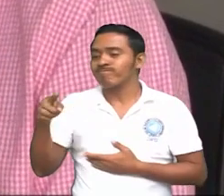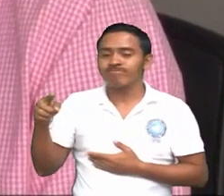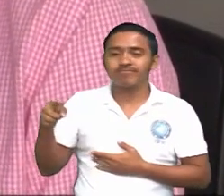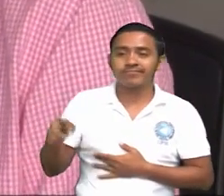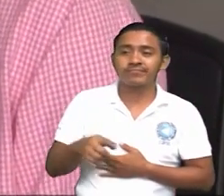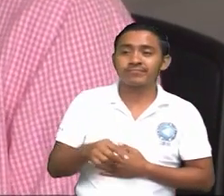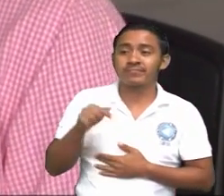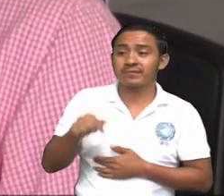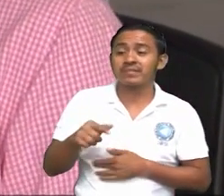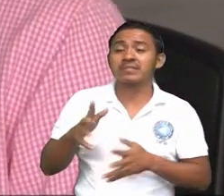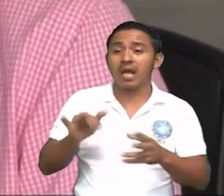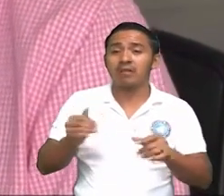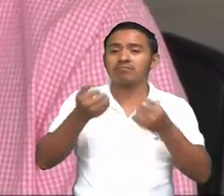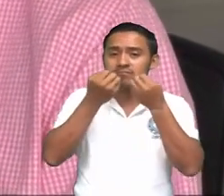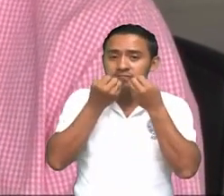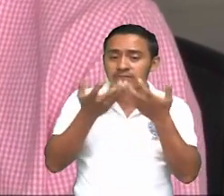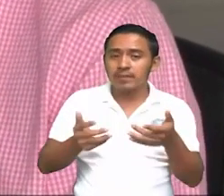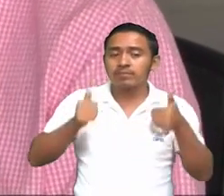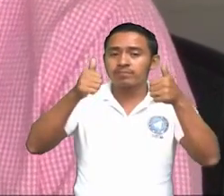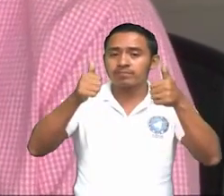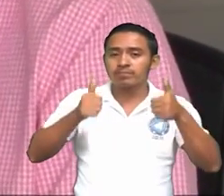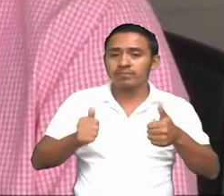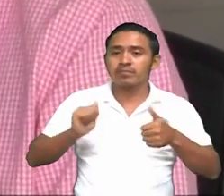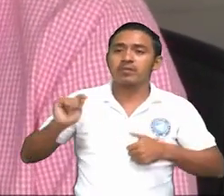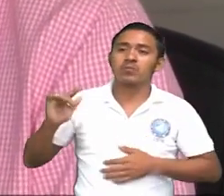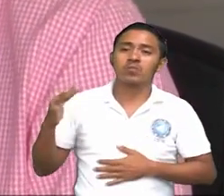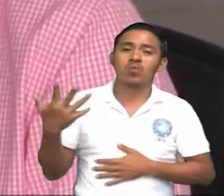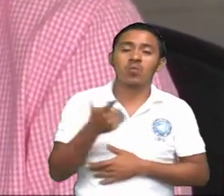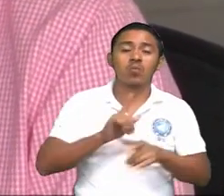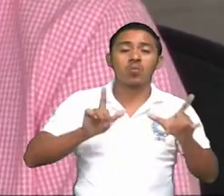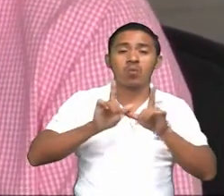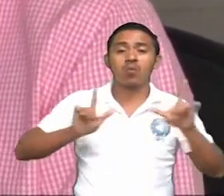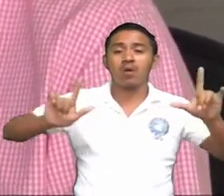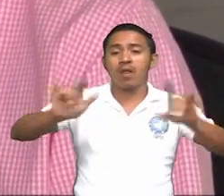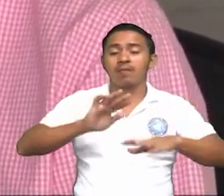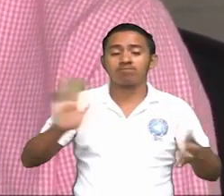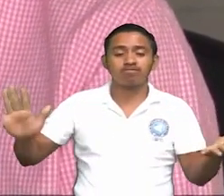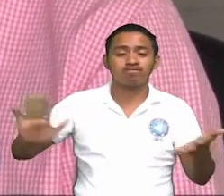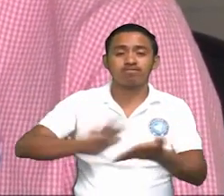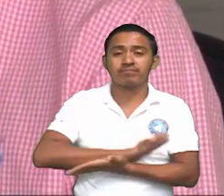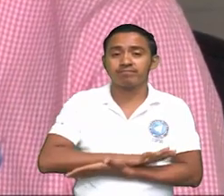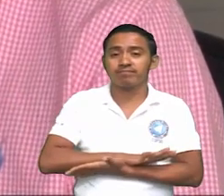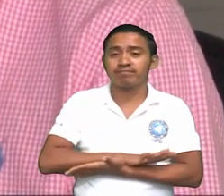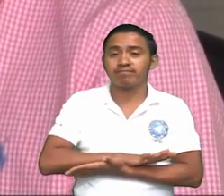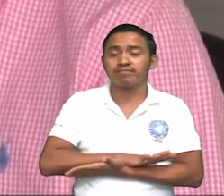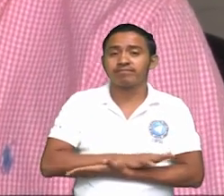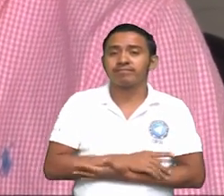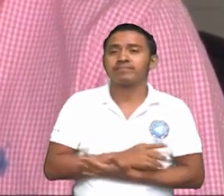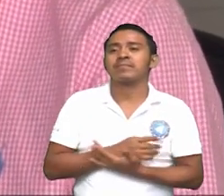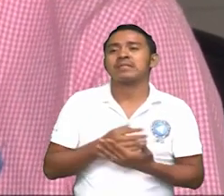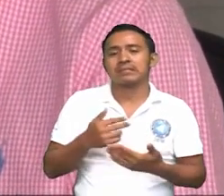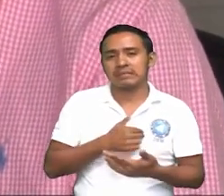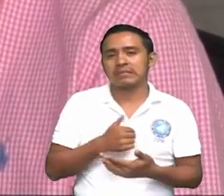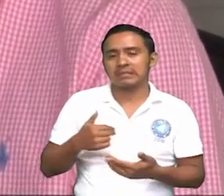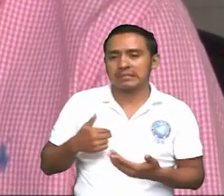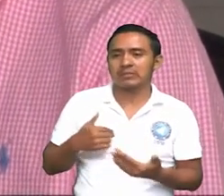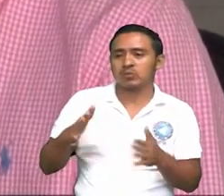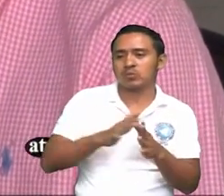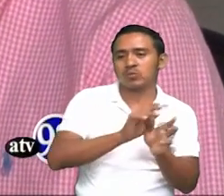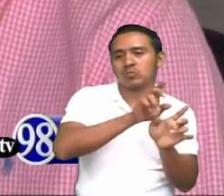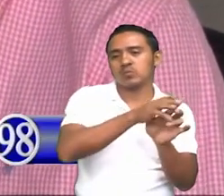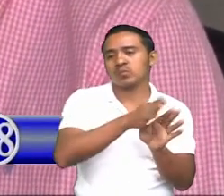justo cuando ya habíamos anunciado que todas las localidades estaban agotadas. Incluso se habilitaron más